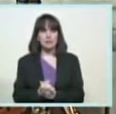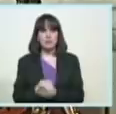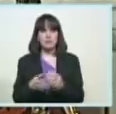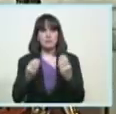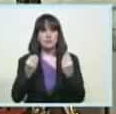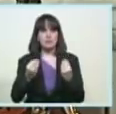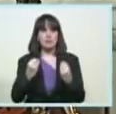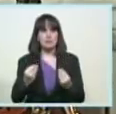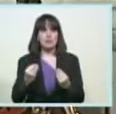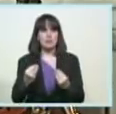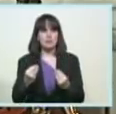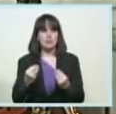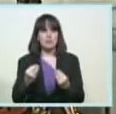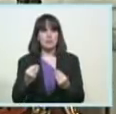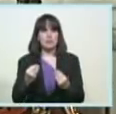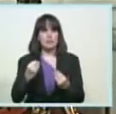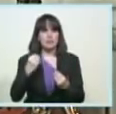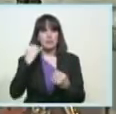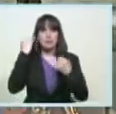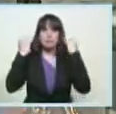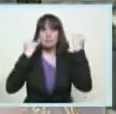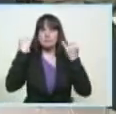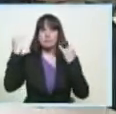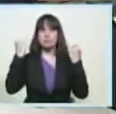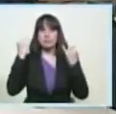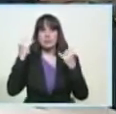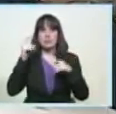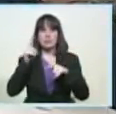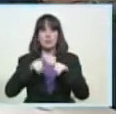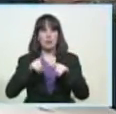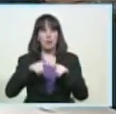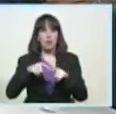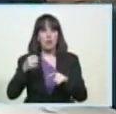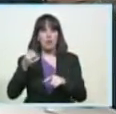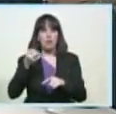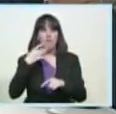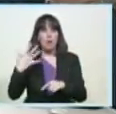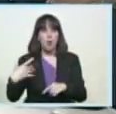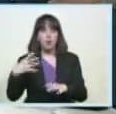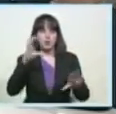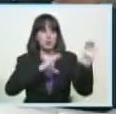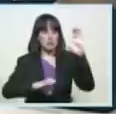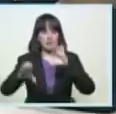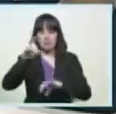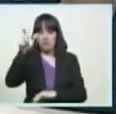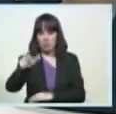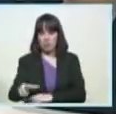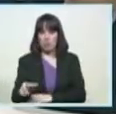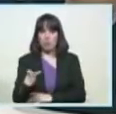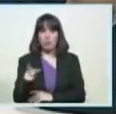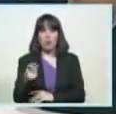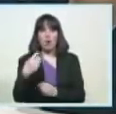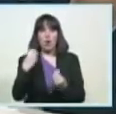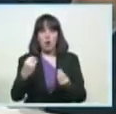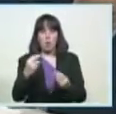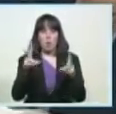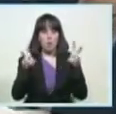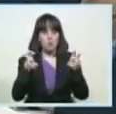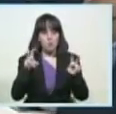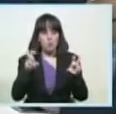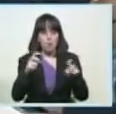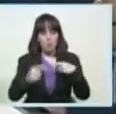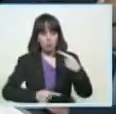creativa de donde tengo la seguridad va a surgir va a surgir lo nuevo